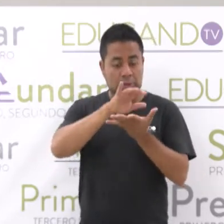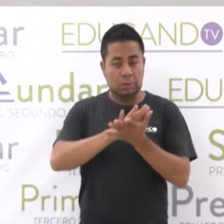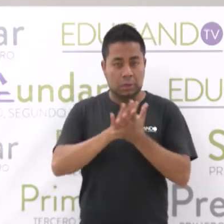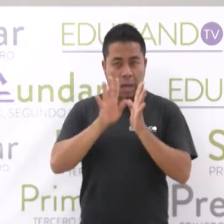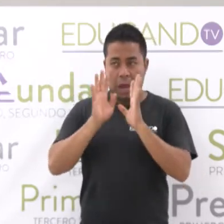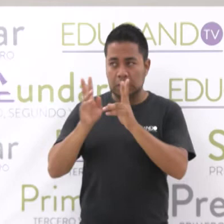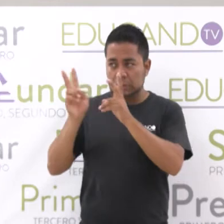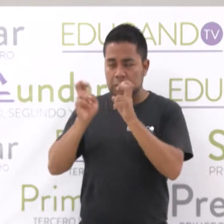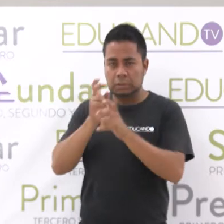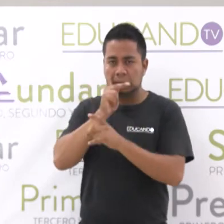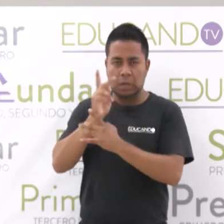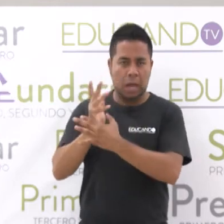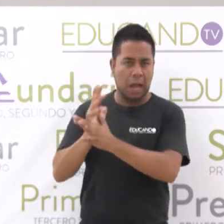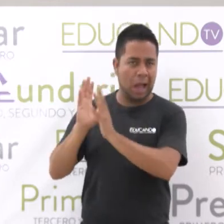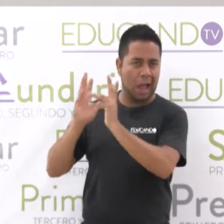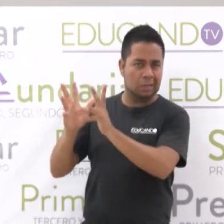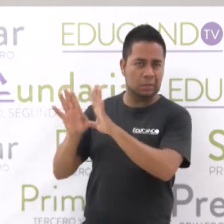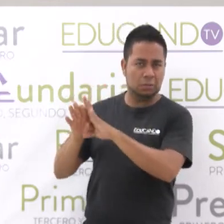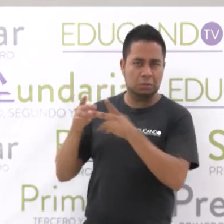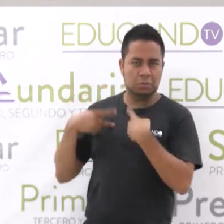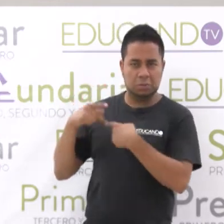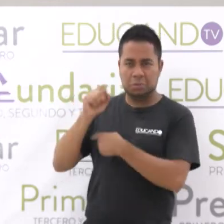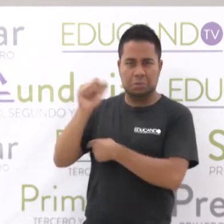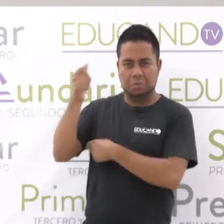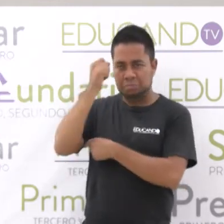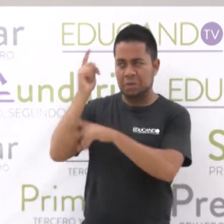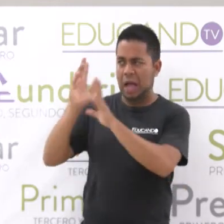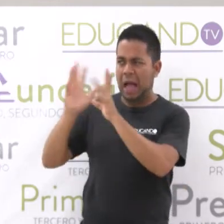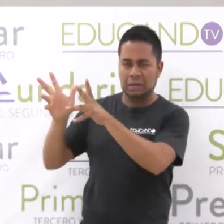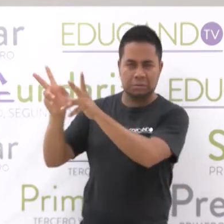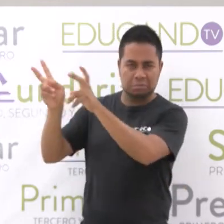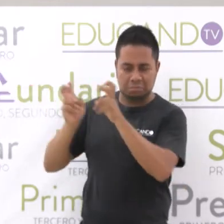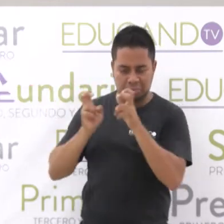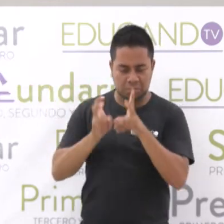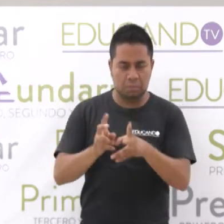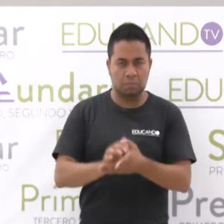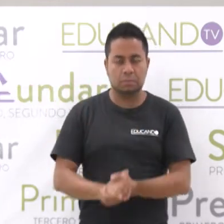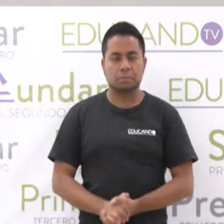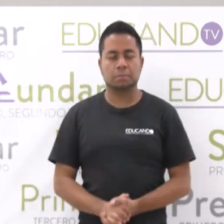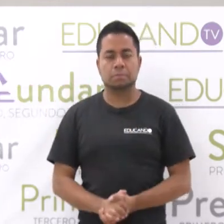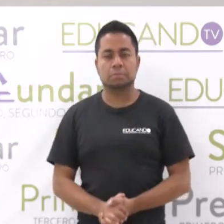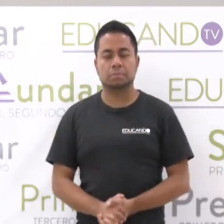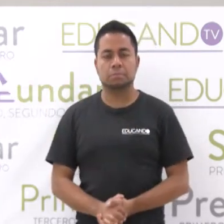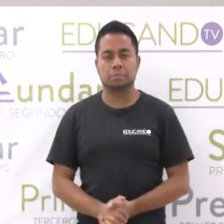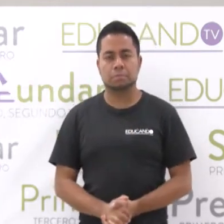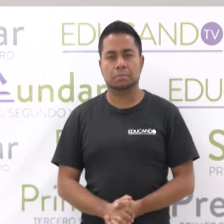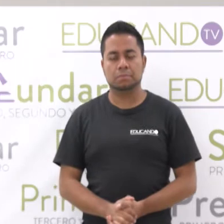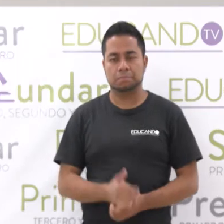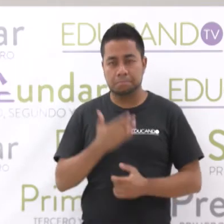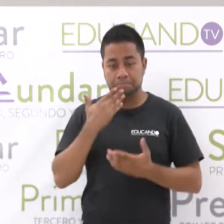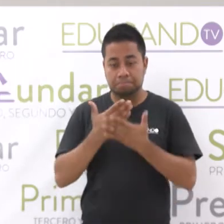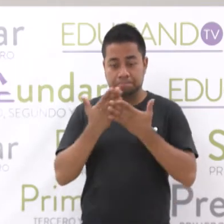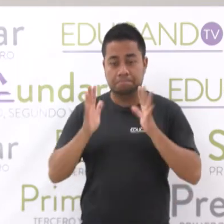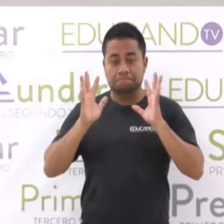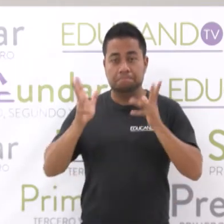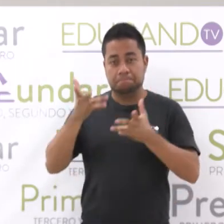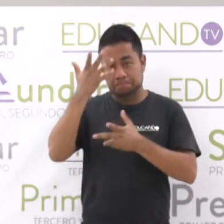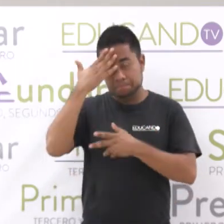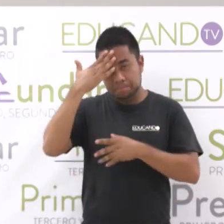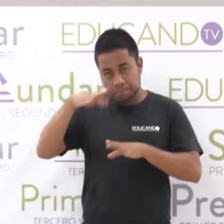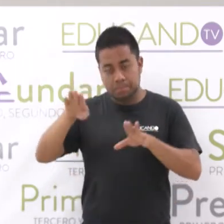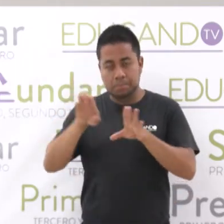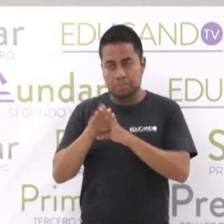citar las palabras textuales de los organizadores. Bien, ahora entonces que ya sabemos cómo